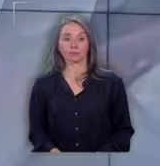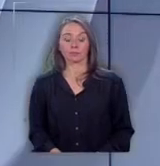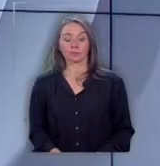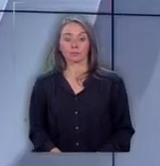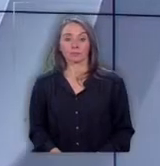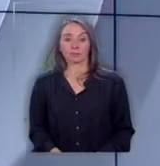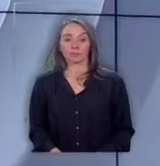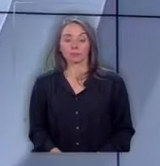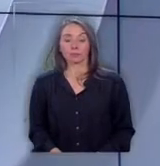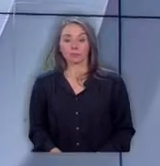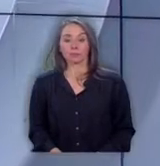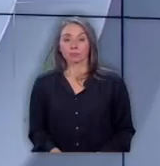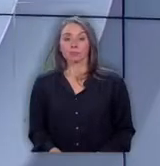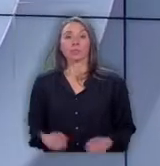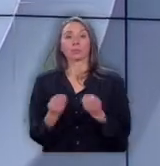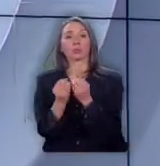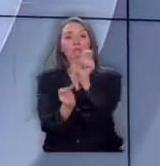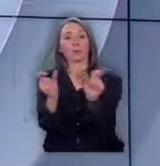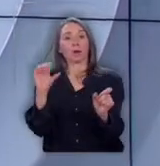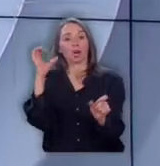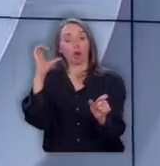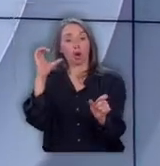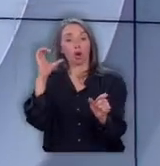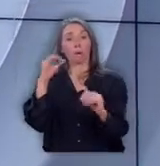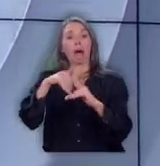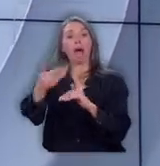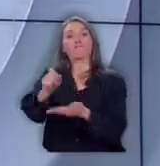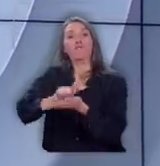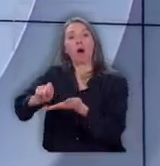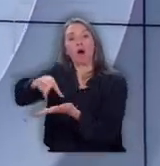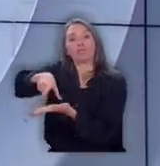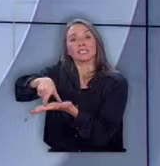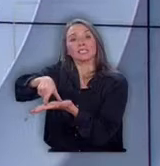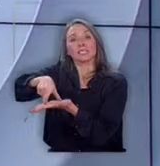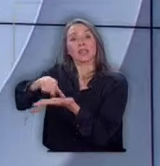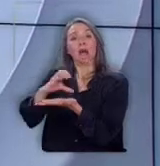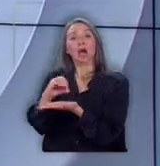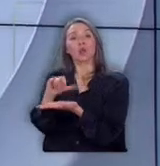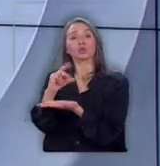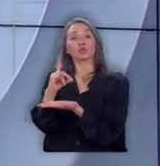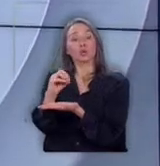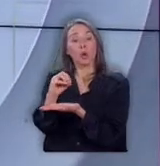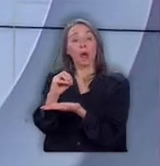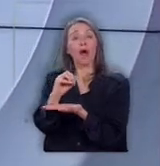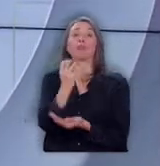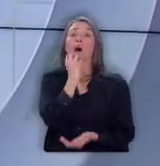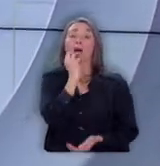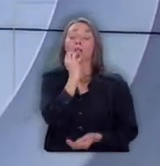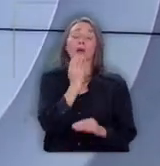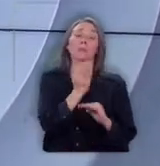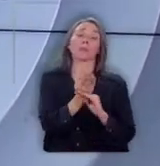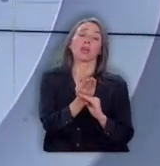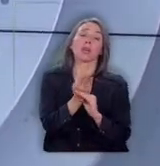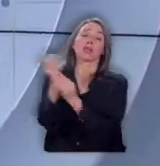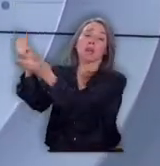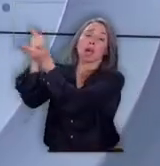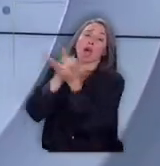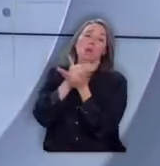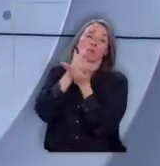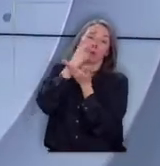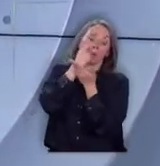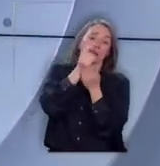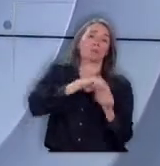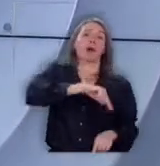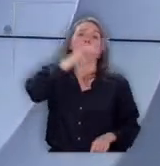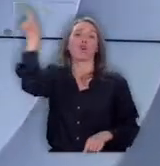acompañado cientos de colombianos acampan afuera del Consulado de antofagasta a la espera de un vuelo humanitario para poder regresar a su país sig se